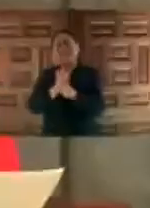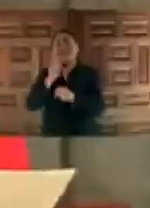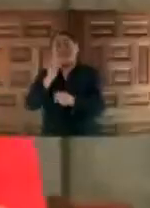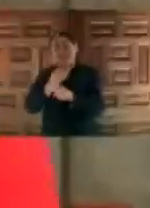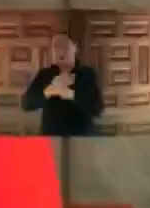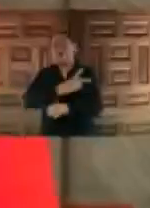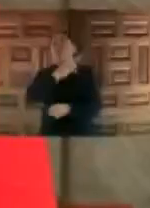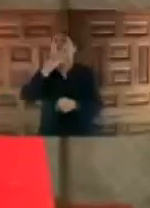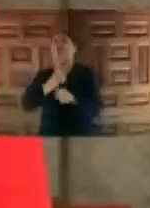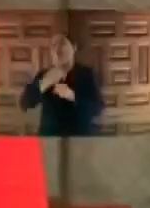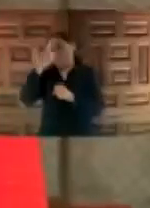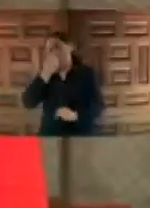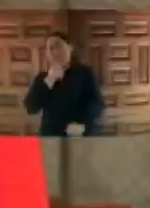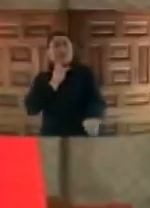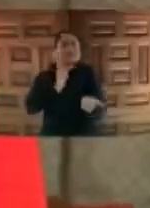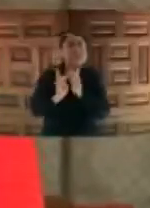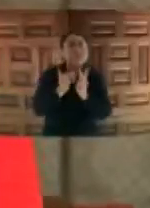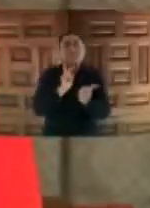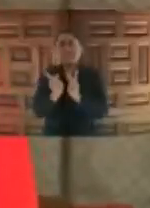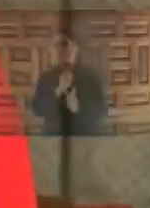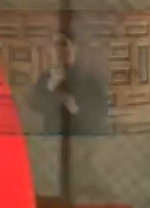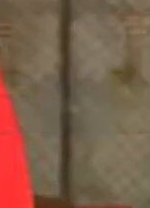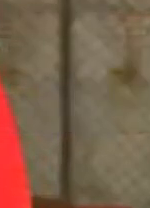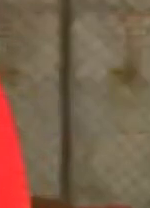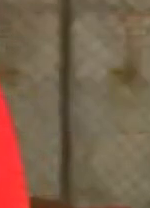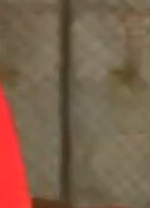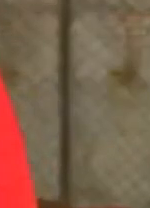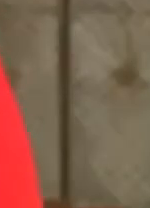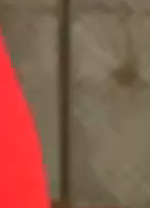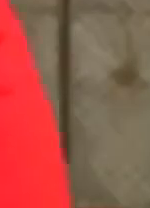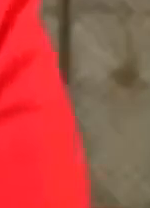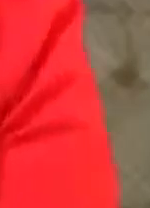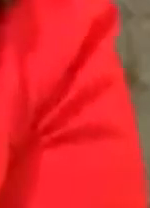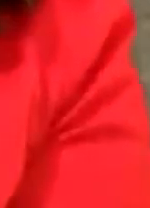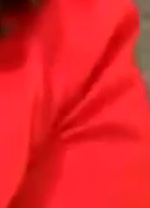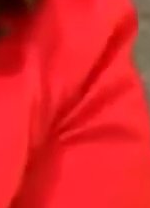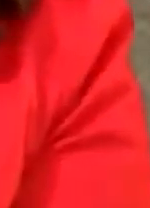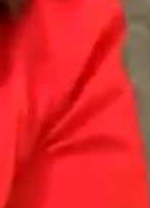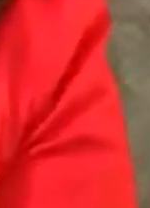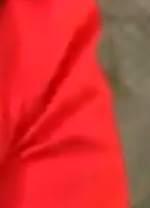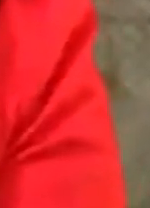de esta conversación educativa de la Ley General de Educación Superior. Muchas gracias.